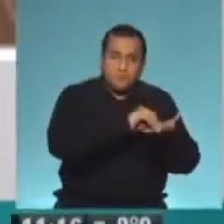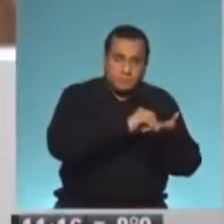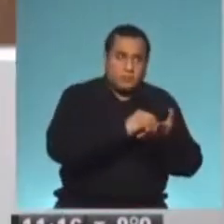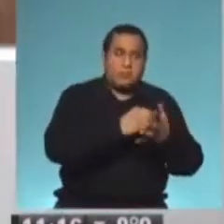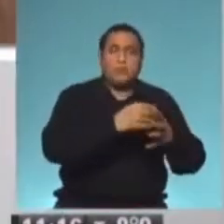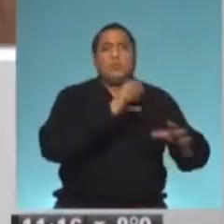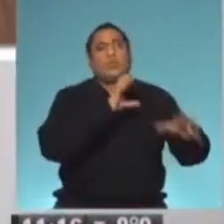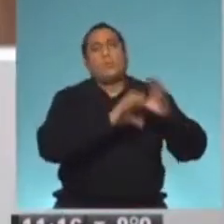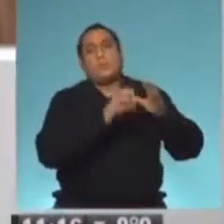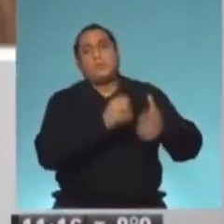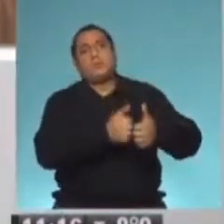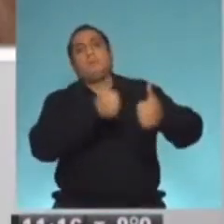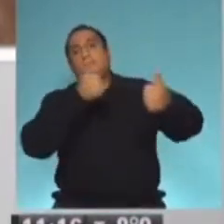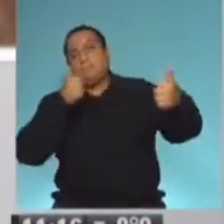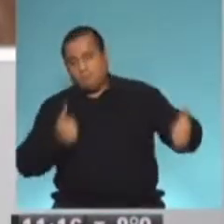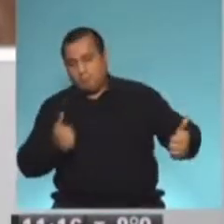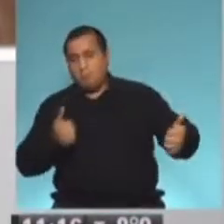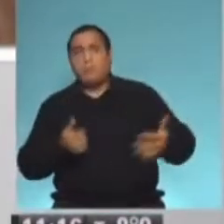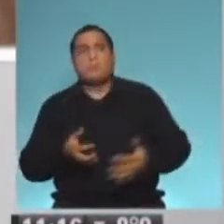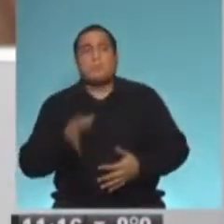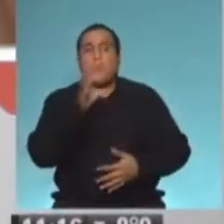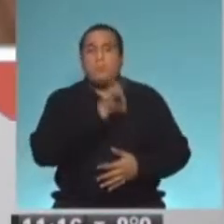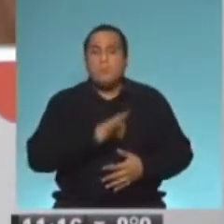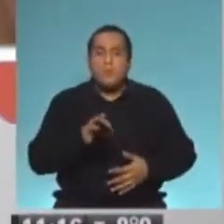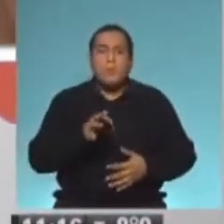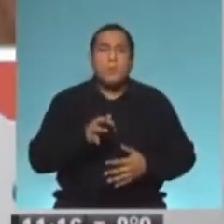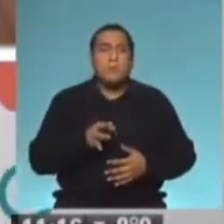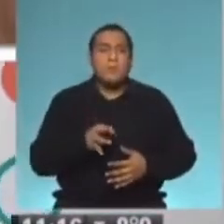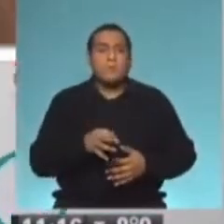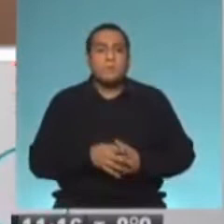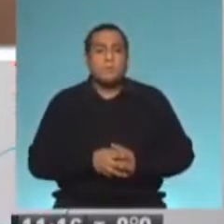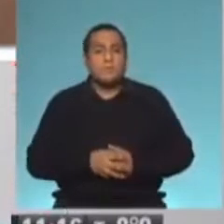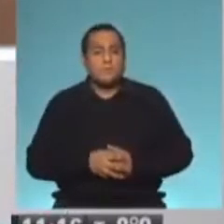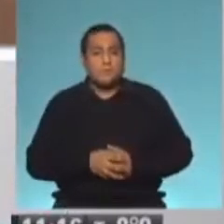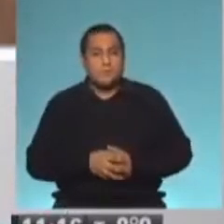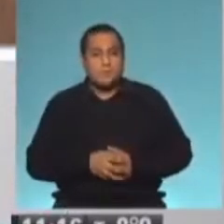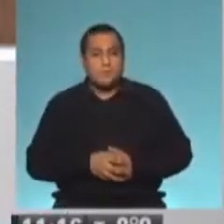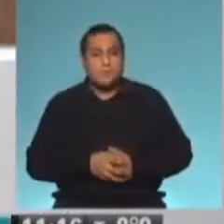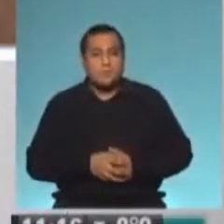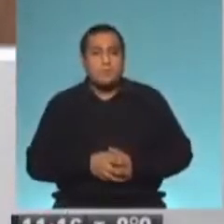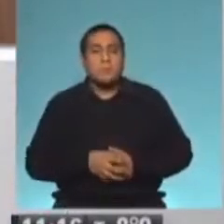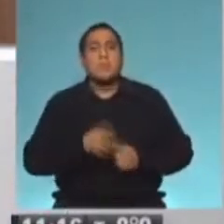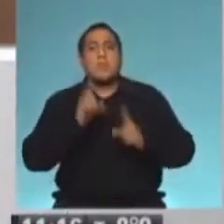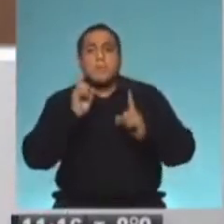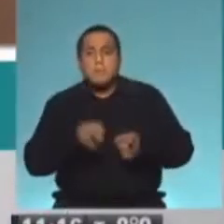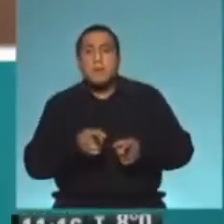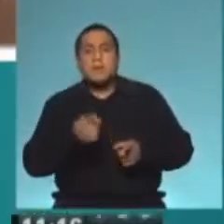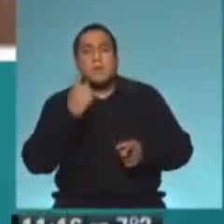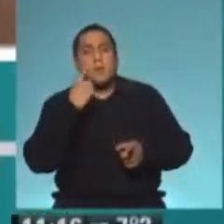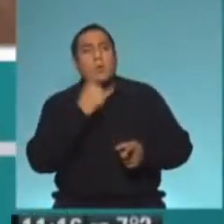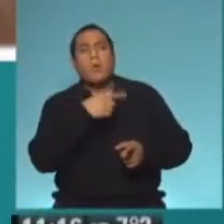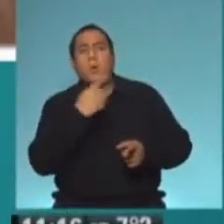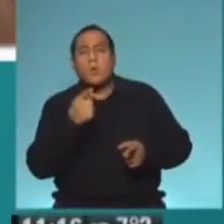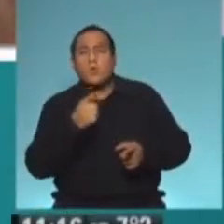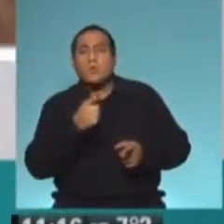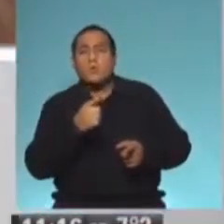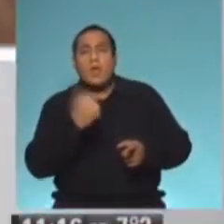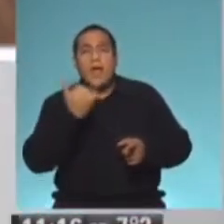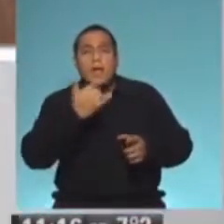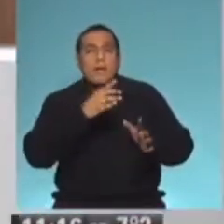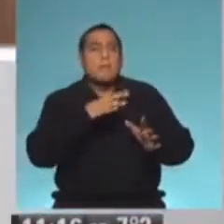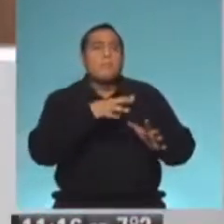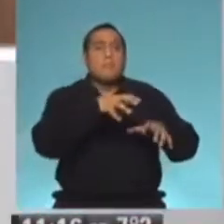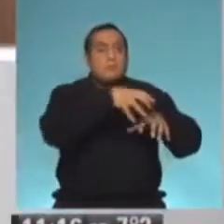a distancia, oficina de referencia y contrarreferencia que pretende, y de hecho lo hace, una articulación con